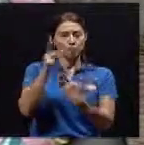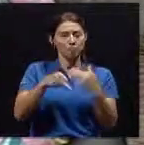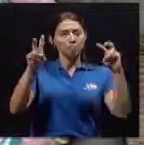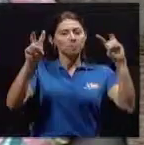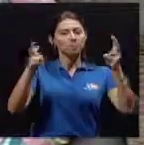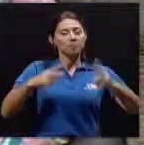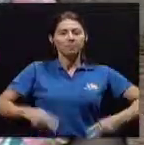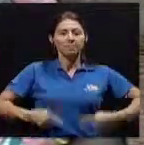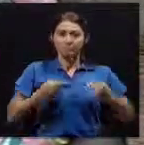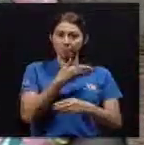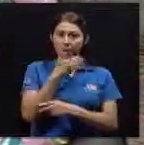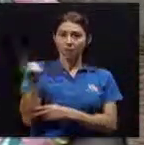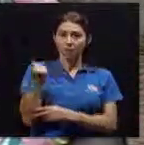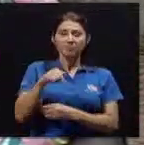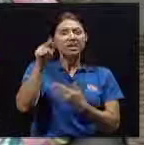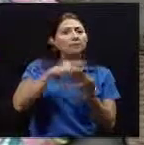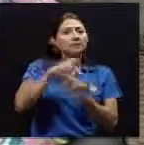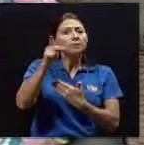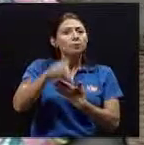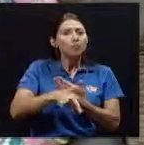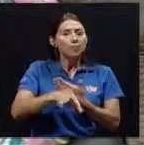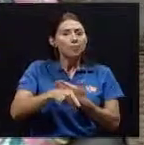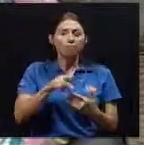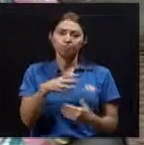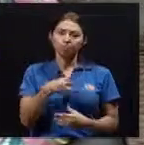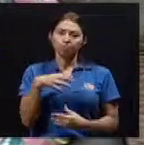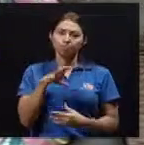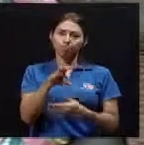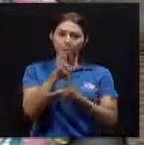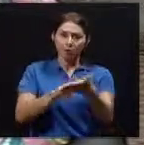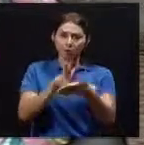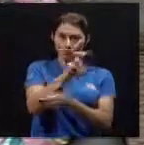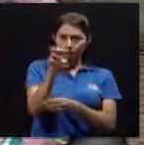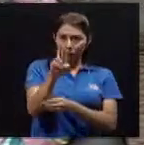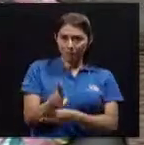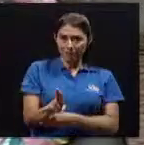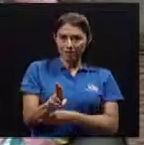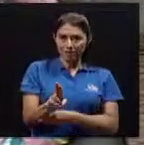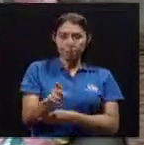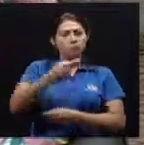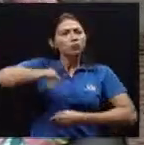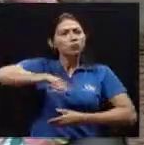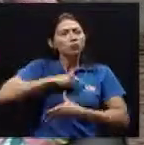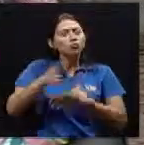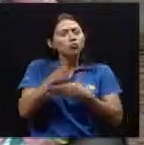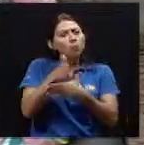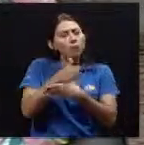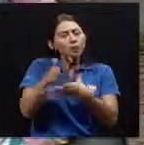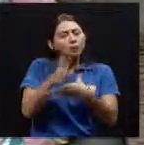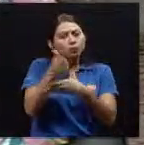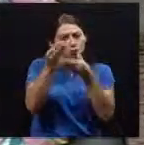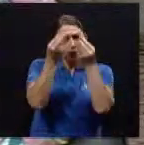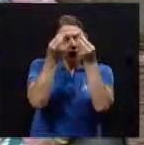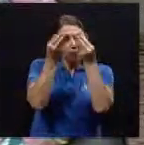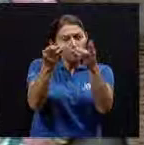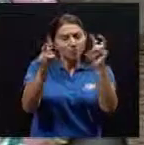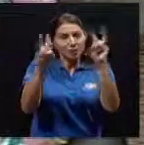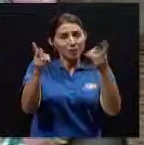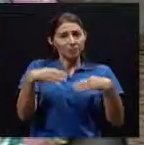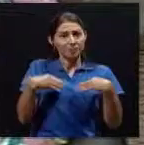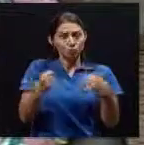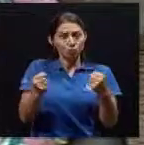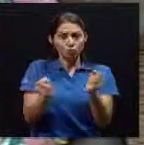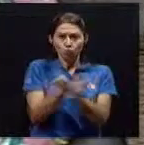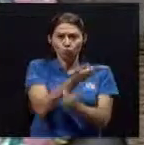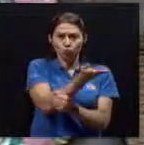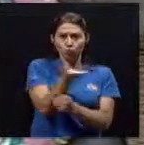programa Vivir Mejor. Este es un programa de la Universidad de Costa Rica en el que compartimos con ustedes información de temas de